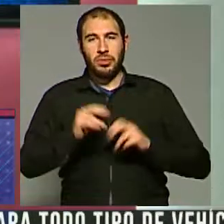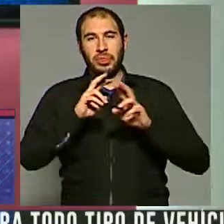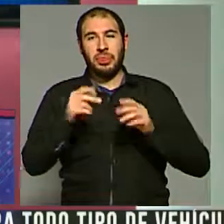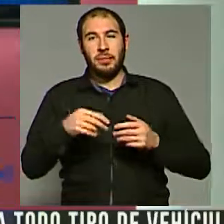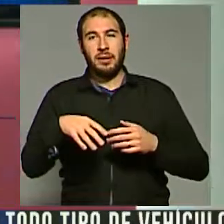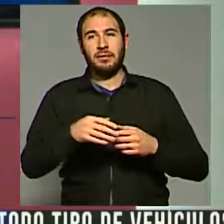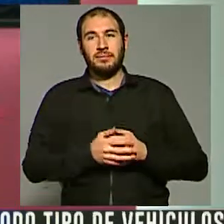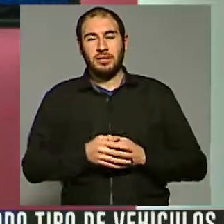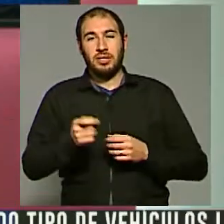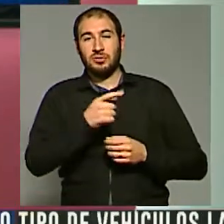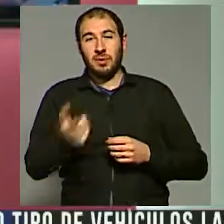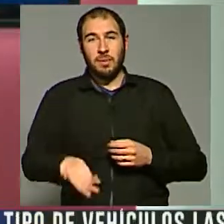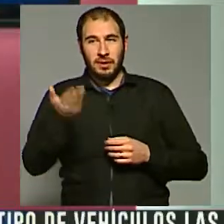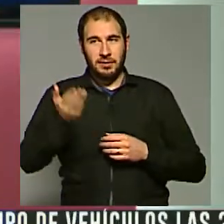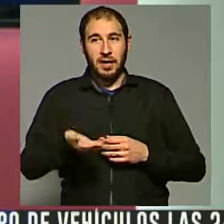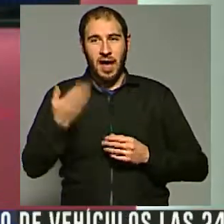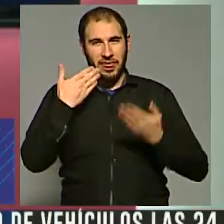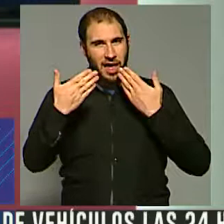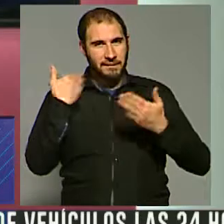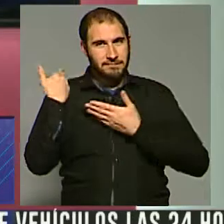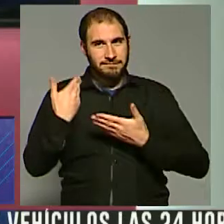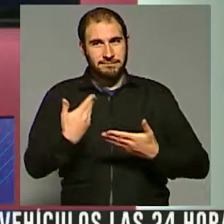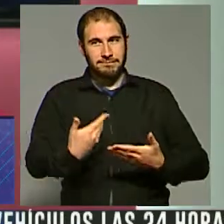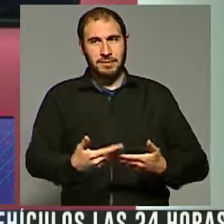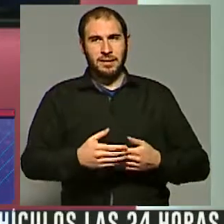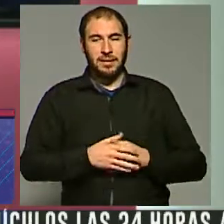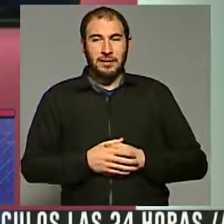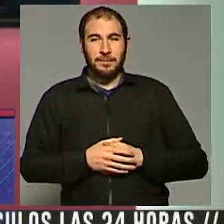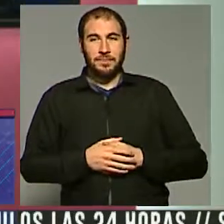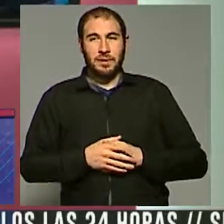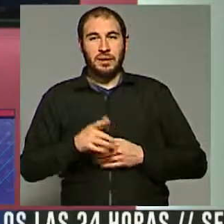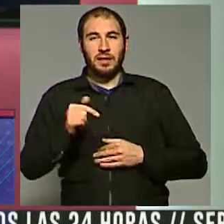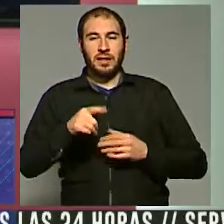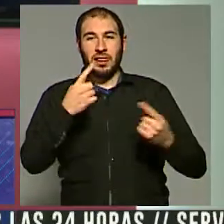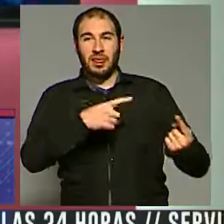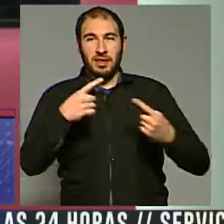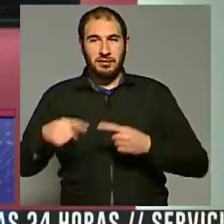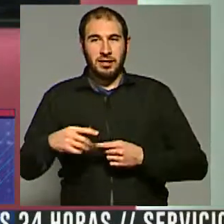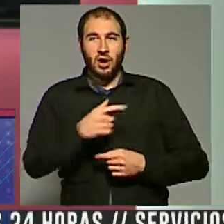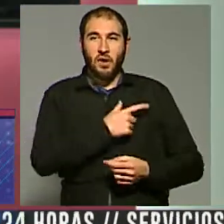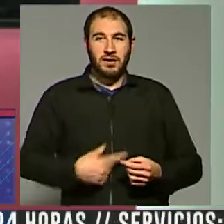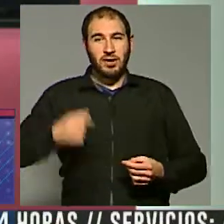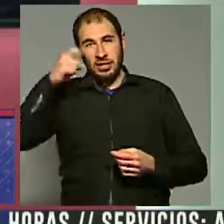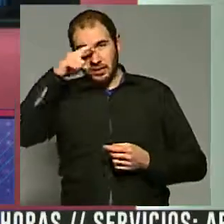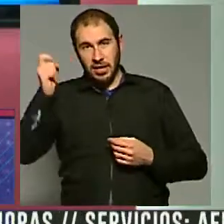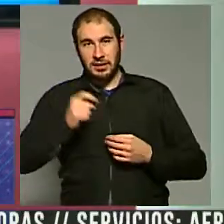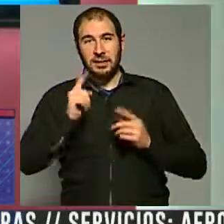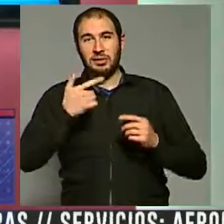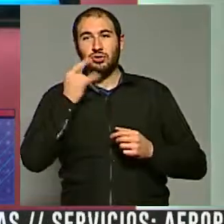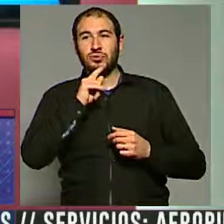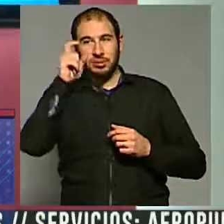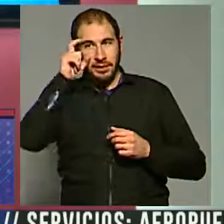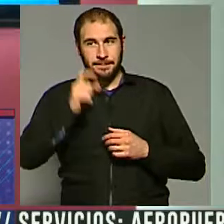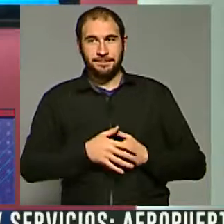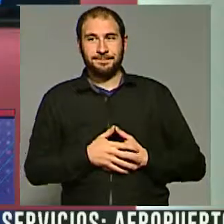la recomposición salarial. Se había hablado, se viene hablando ya hace mucho, estas diferencias que existen entre el gobierno nacional y el SUTE.